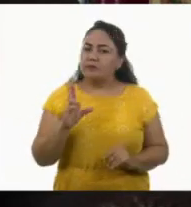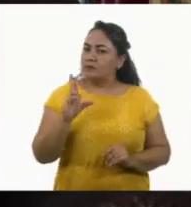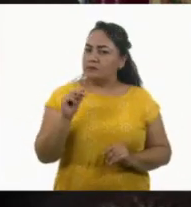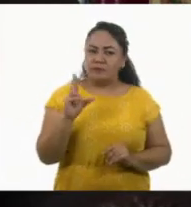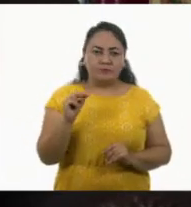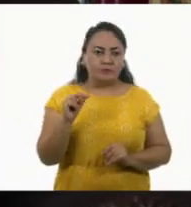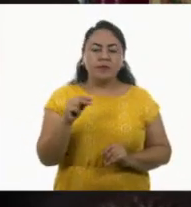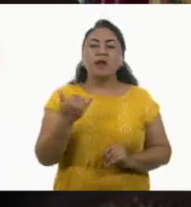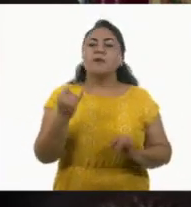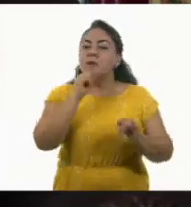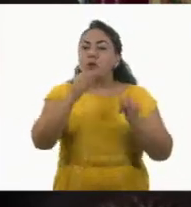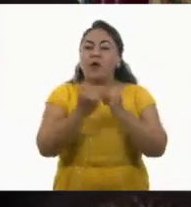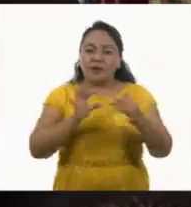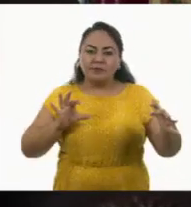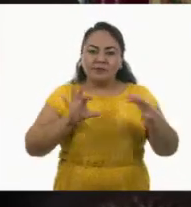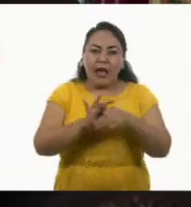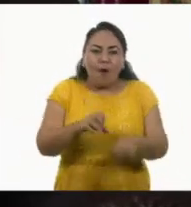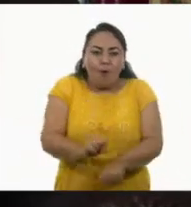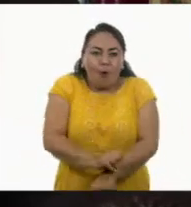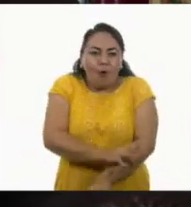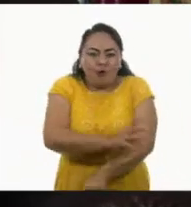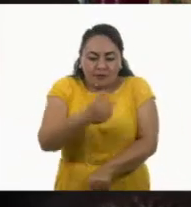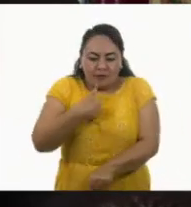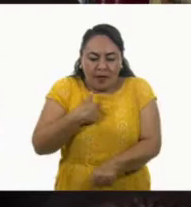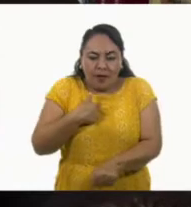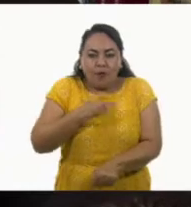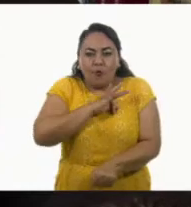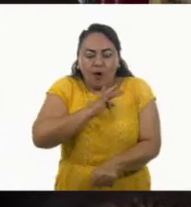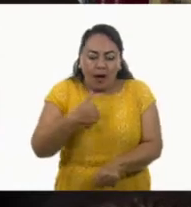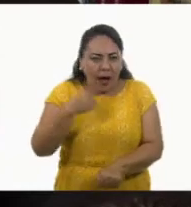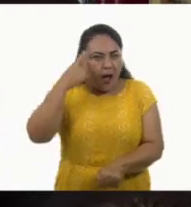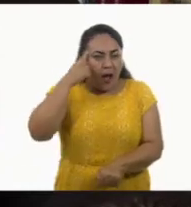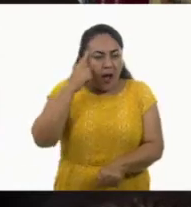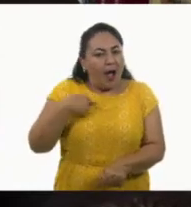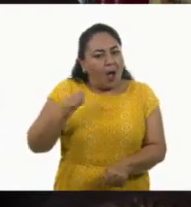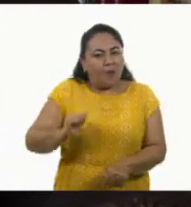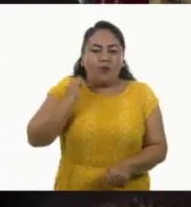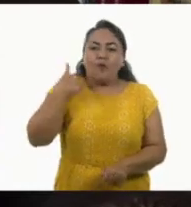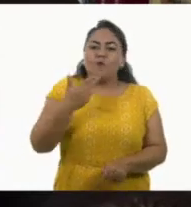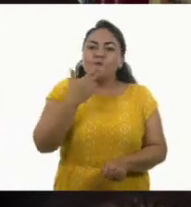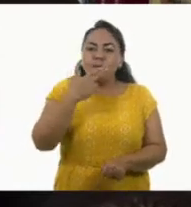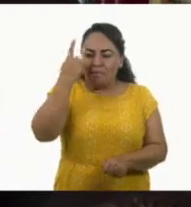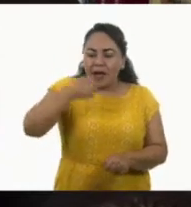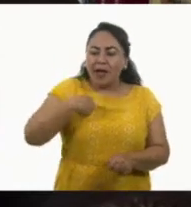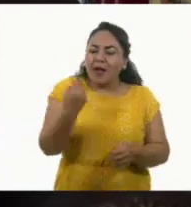en una cuestión emocional que a mí me permita eso, utilizarlo como vehículo para